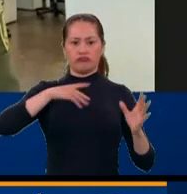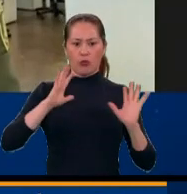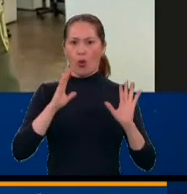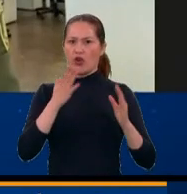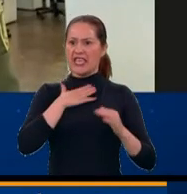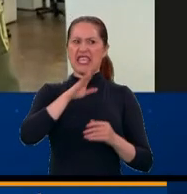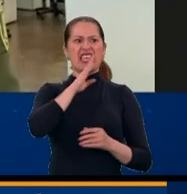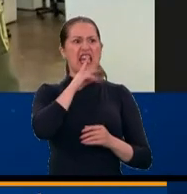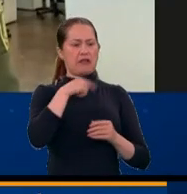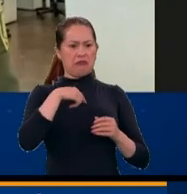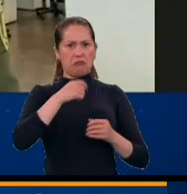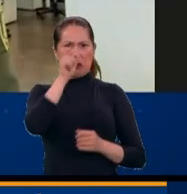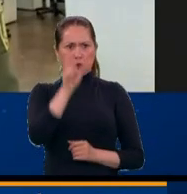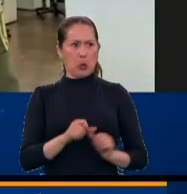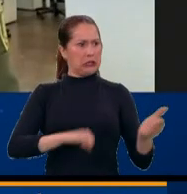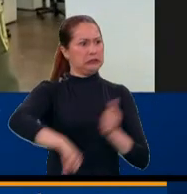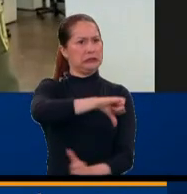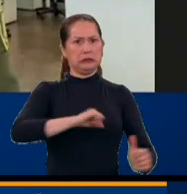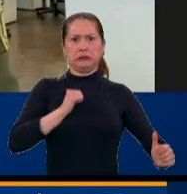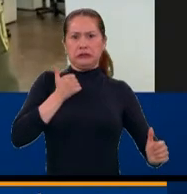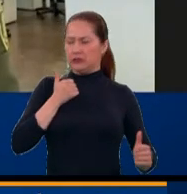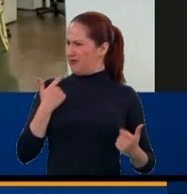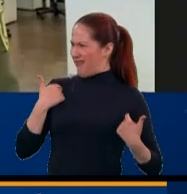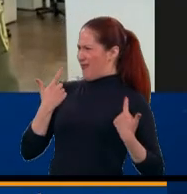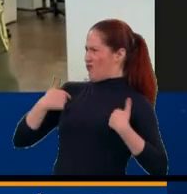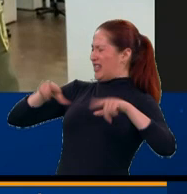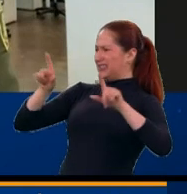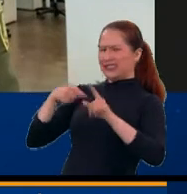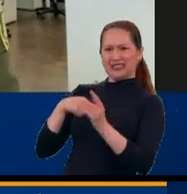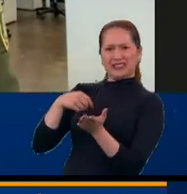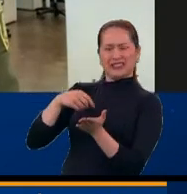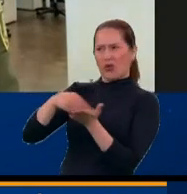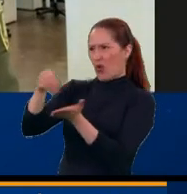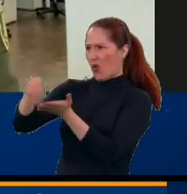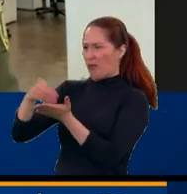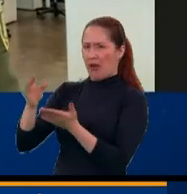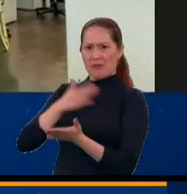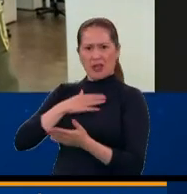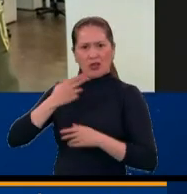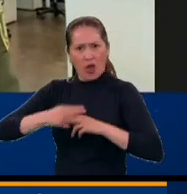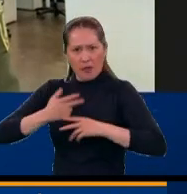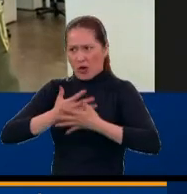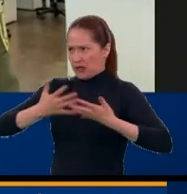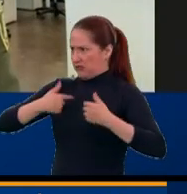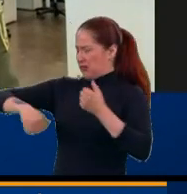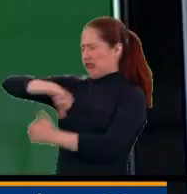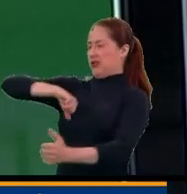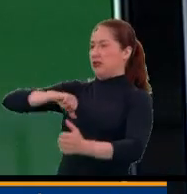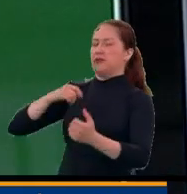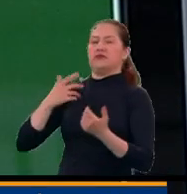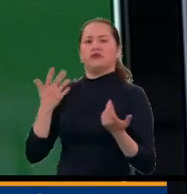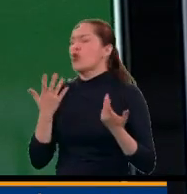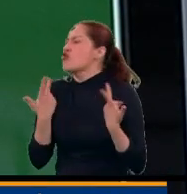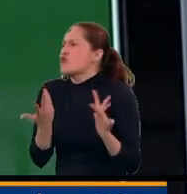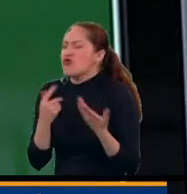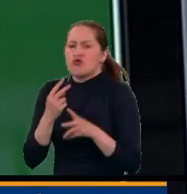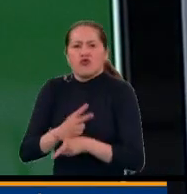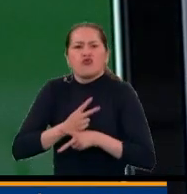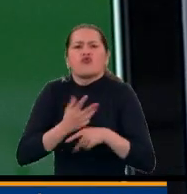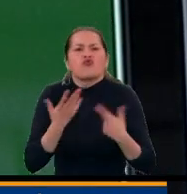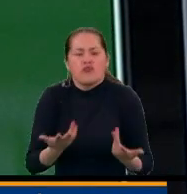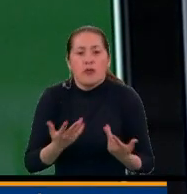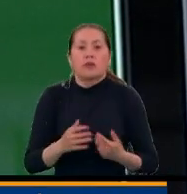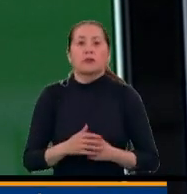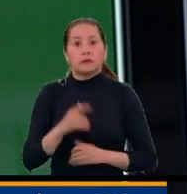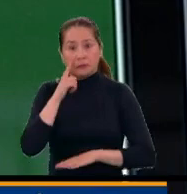momento a las compañías, a los dueños de las empresas, a quienes se mueven en las plataformas digitales, incluso a los ciudadanos? Se dice que